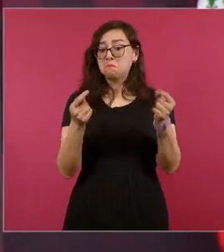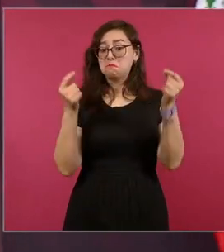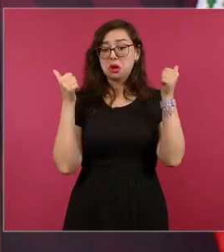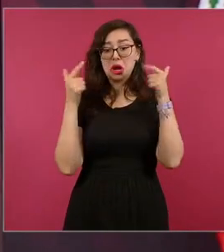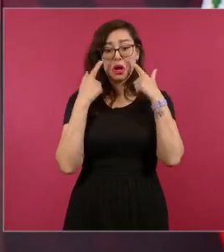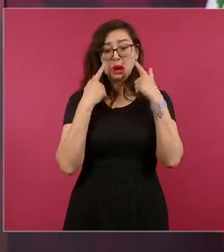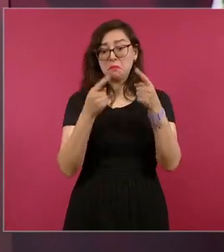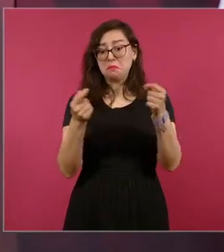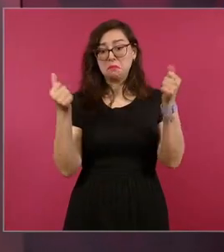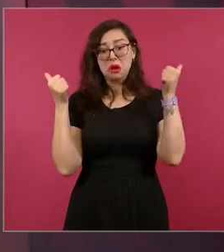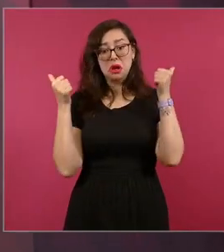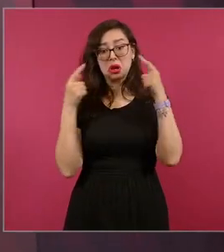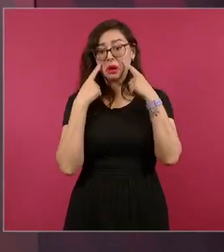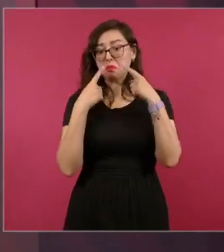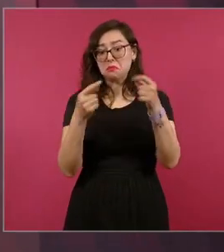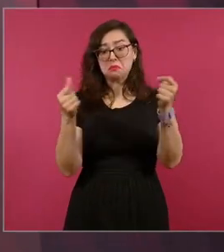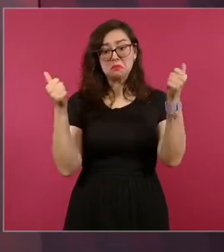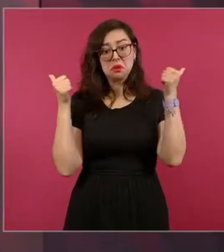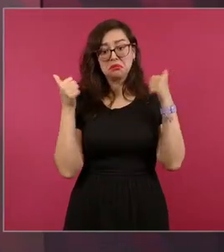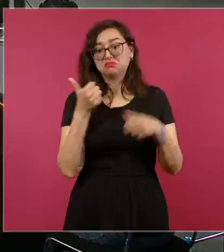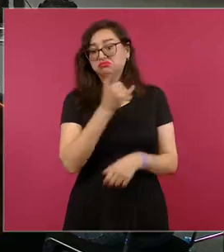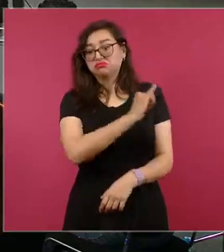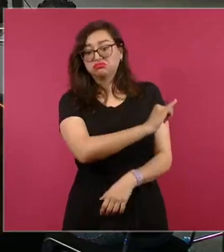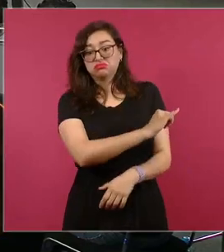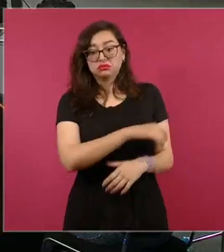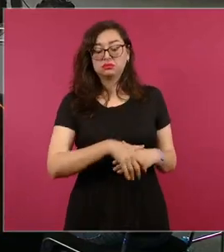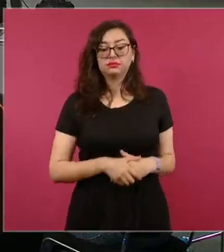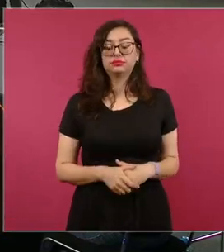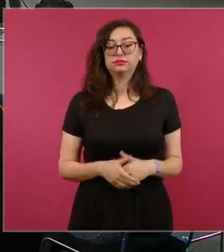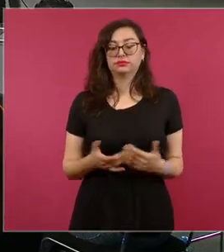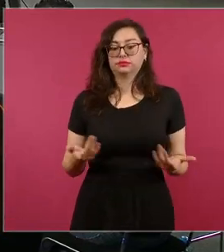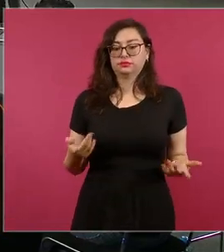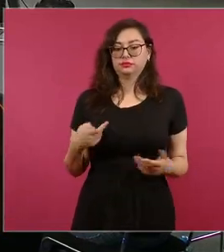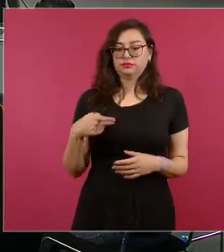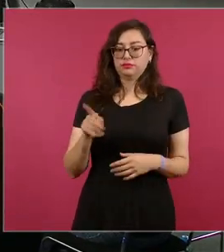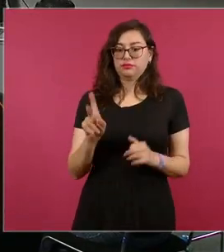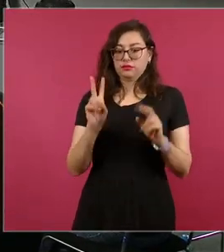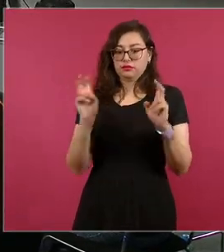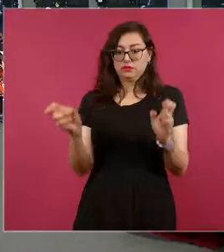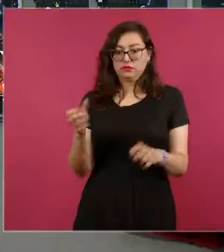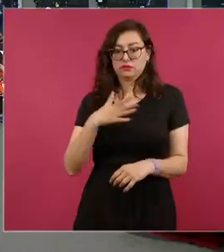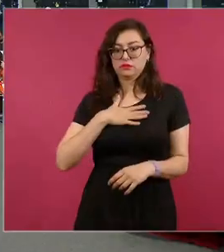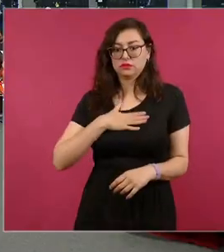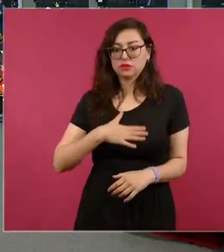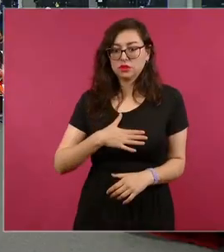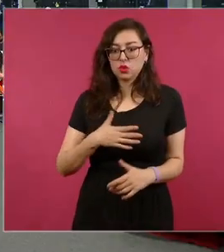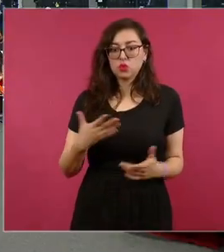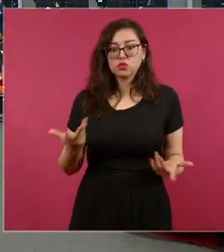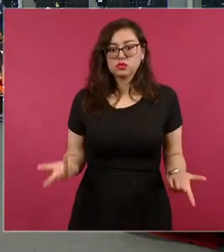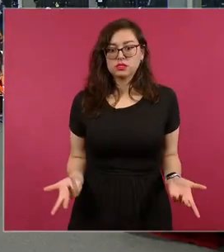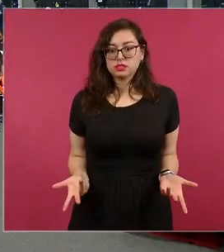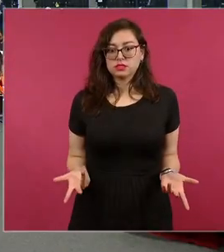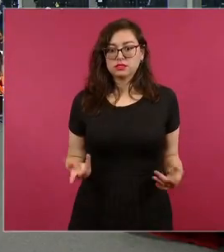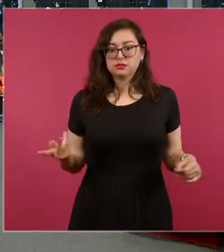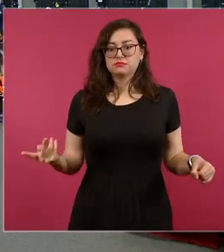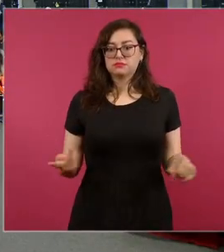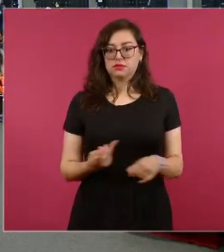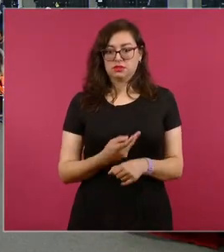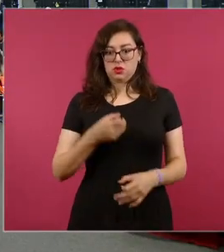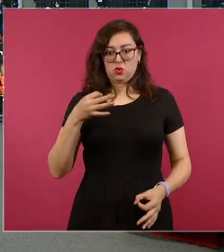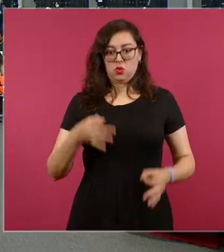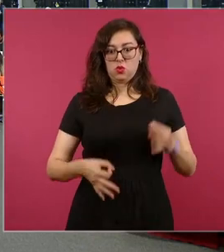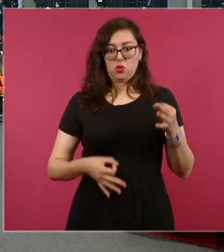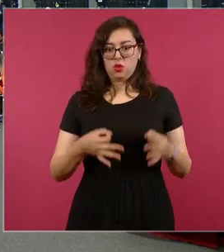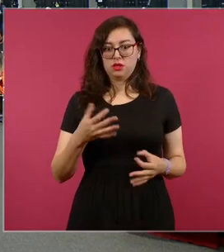el otro. Pero además en el tema de justicia, por ejemplo, en este caso del señor Gabriel Cuen, y que en este juicio,